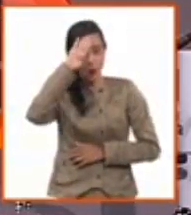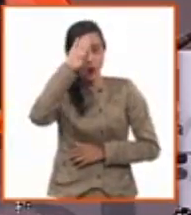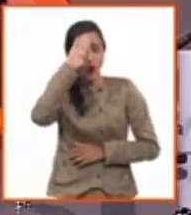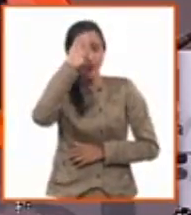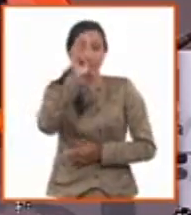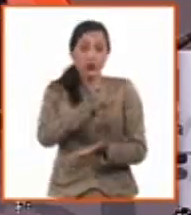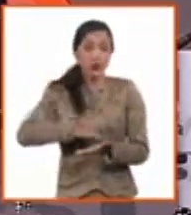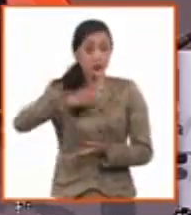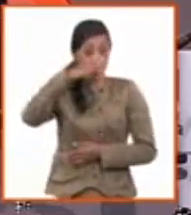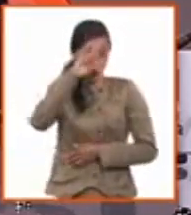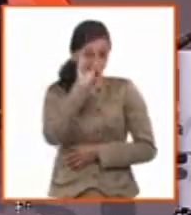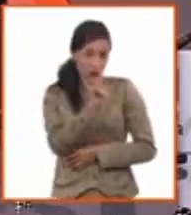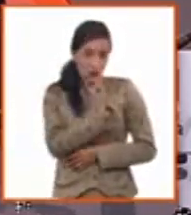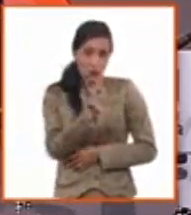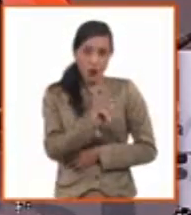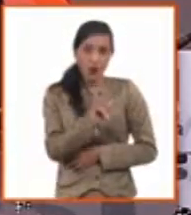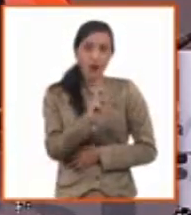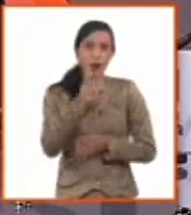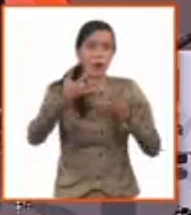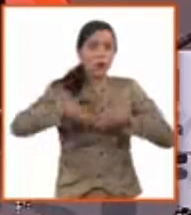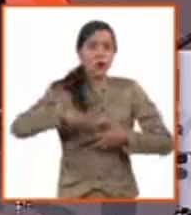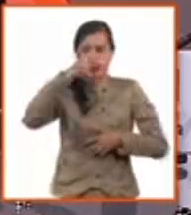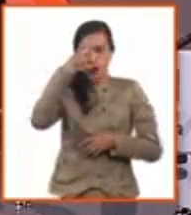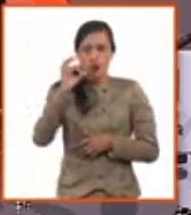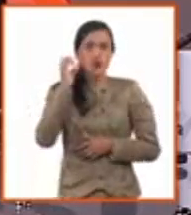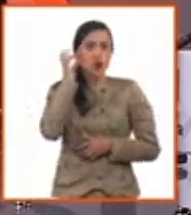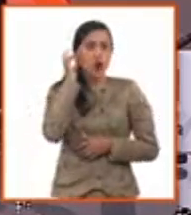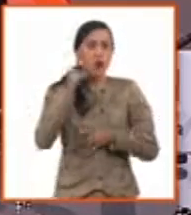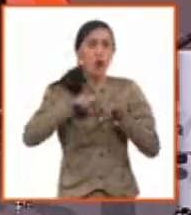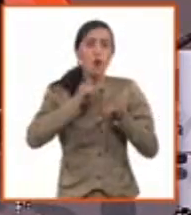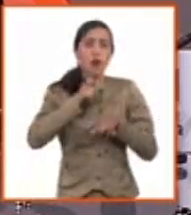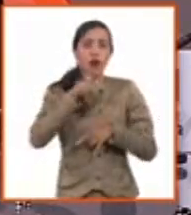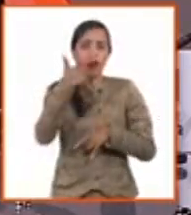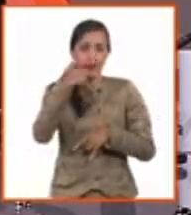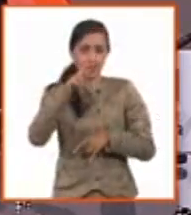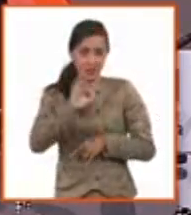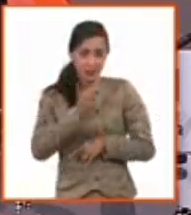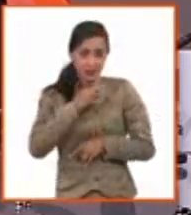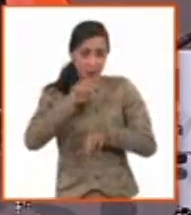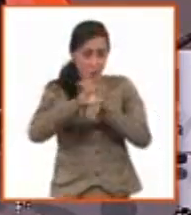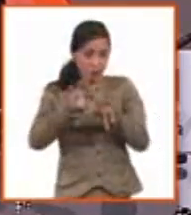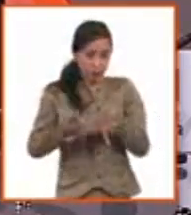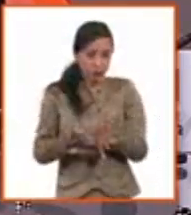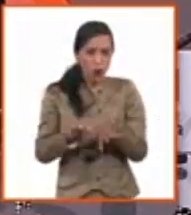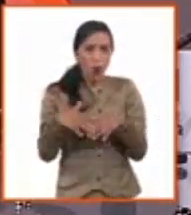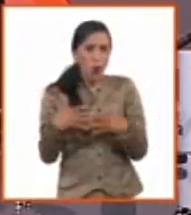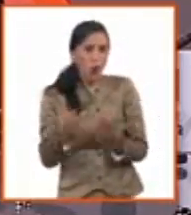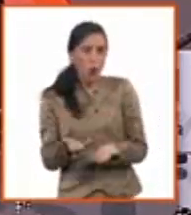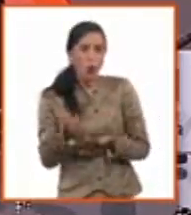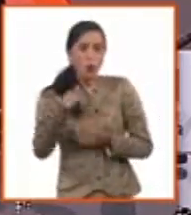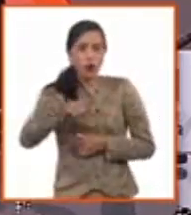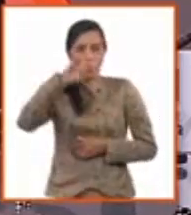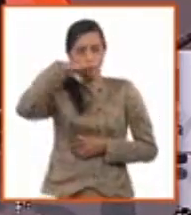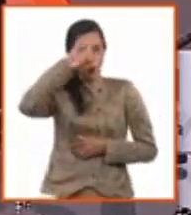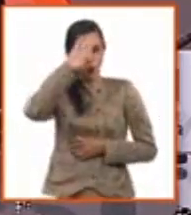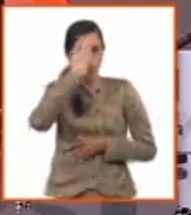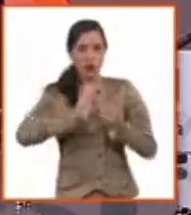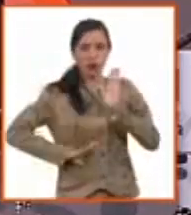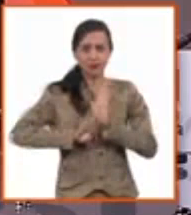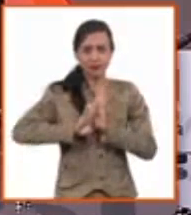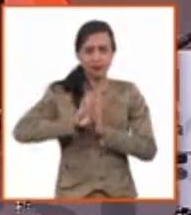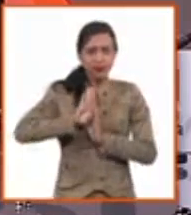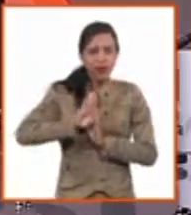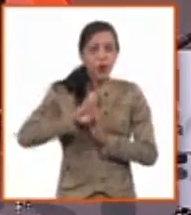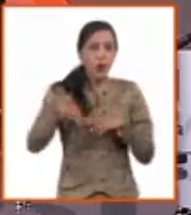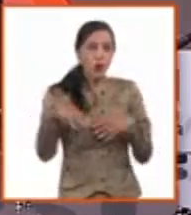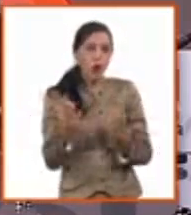cubana es sin duda la producción de software cómo está la industria cubana cuánto se ha avanzado cuáles son los retos que tiene